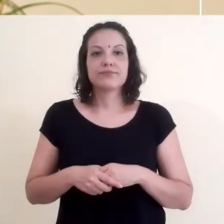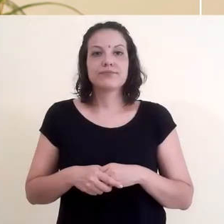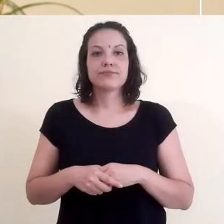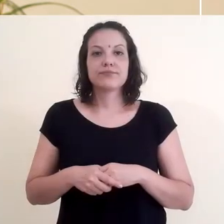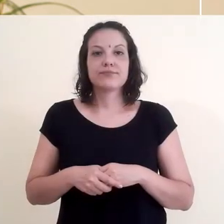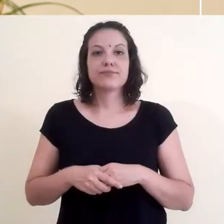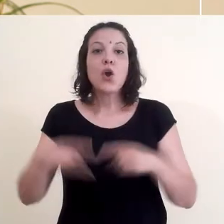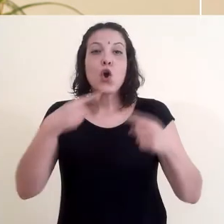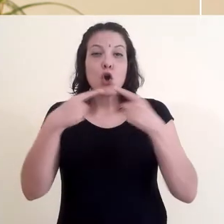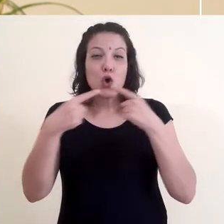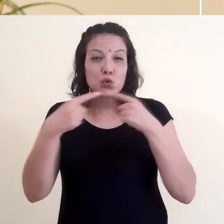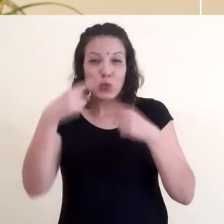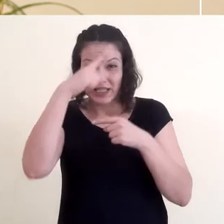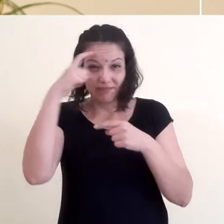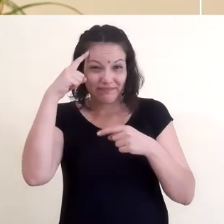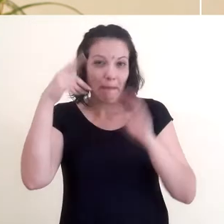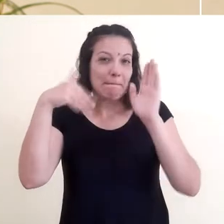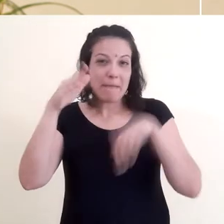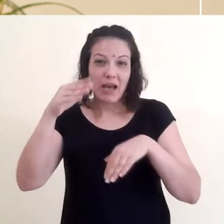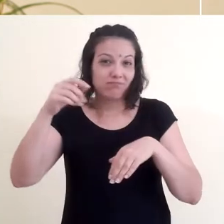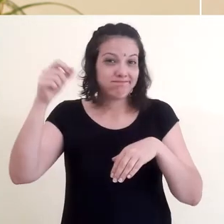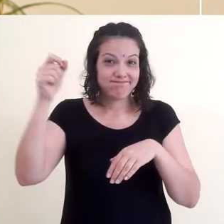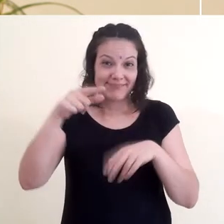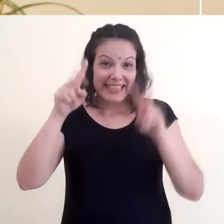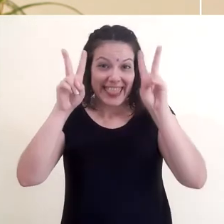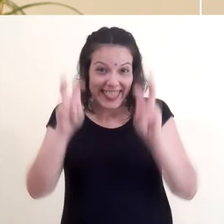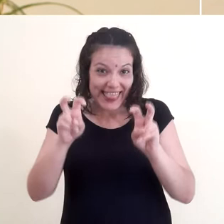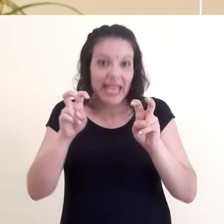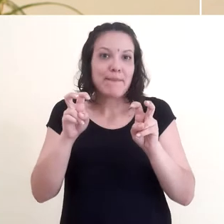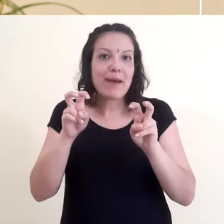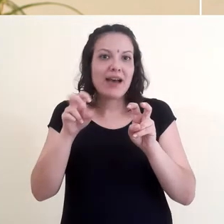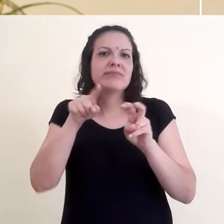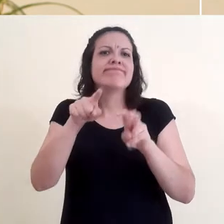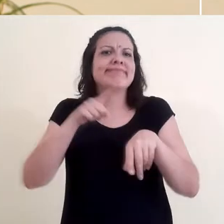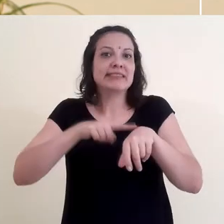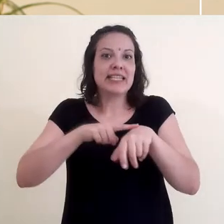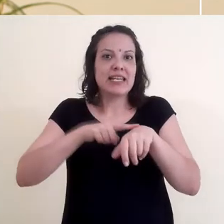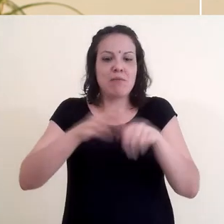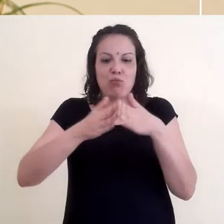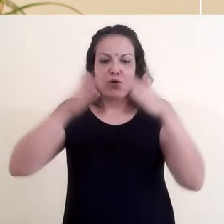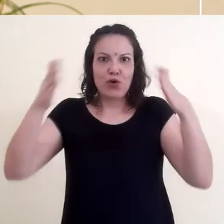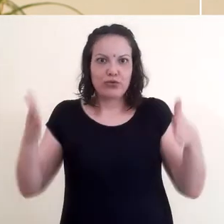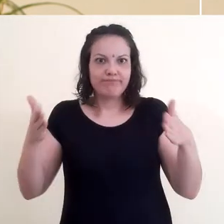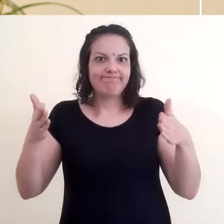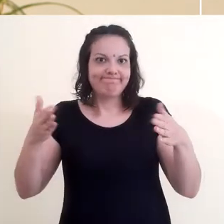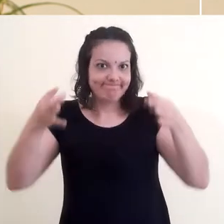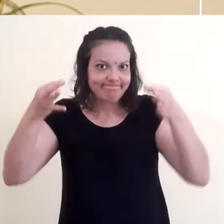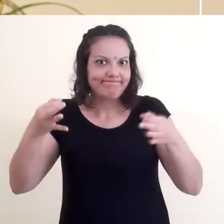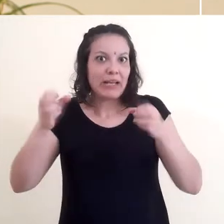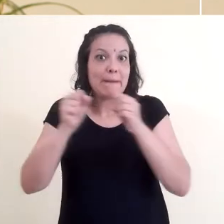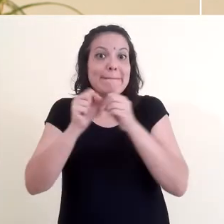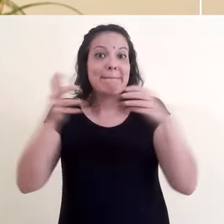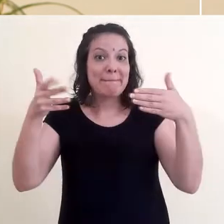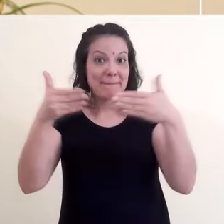motivos de consulta más frecuentes durante el periodo más netamente estricto con respecto a la